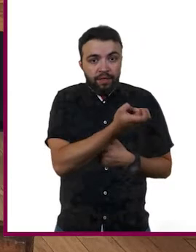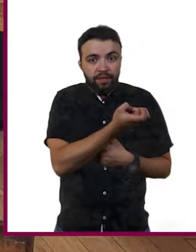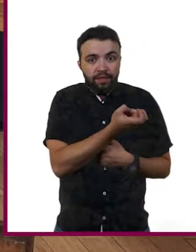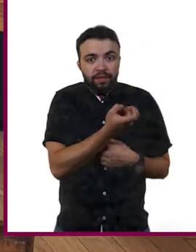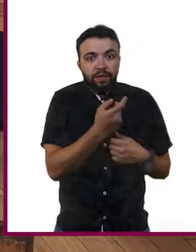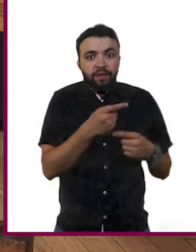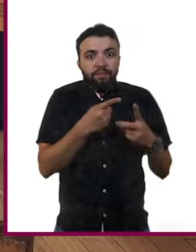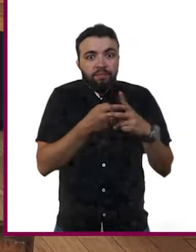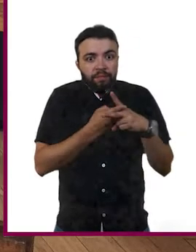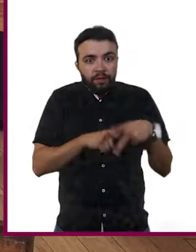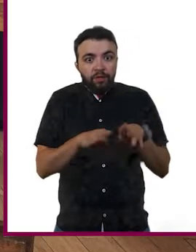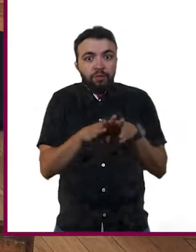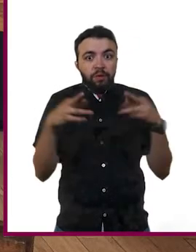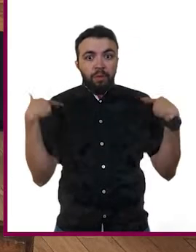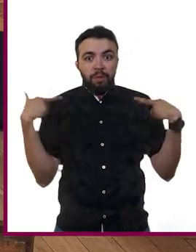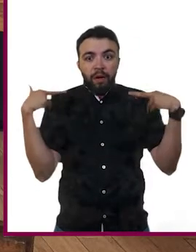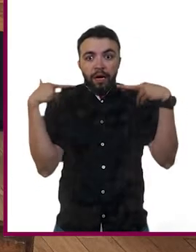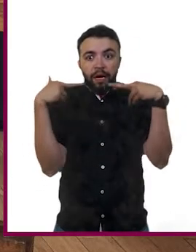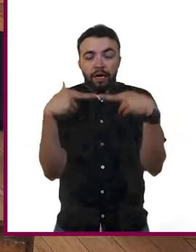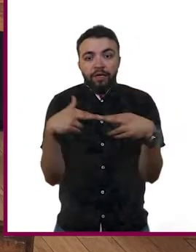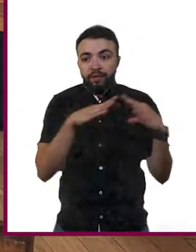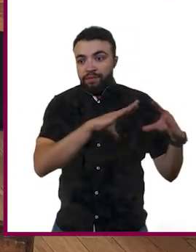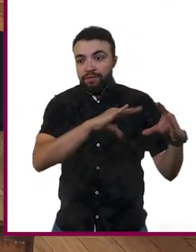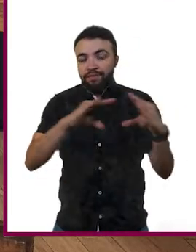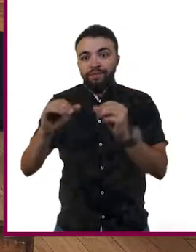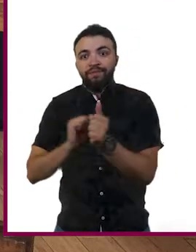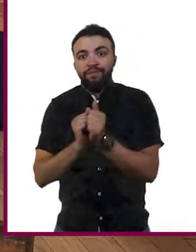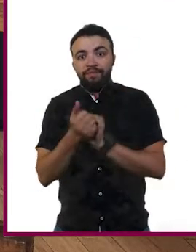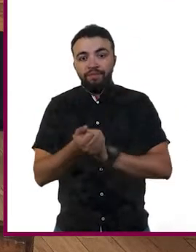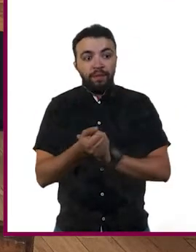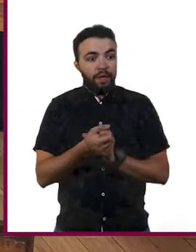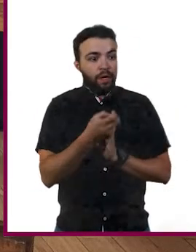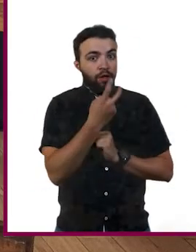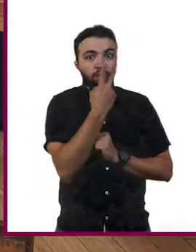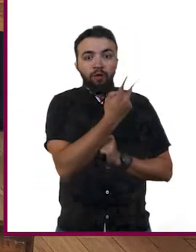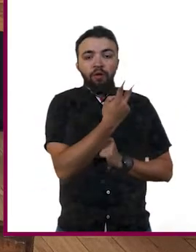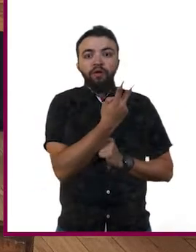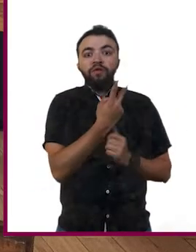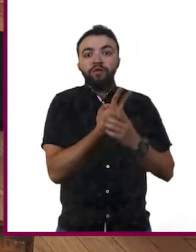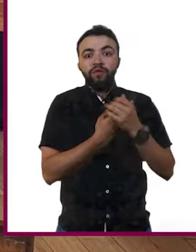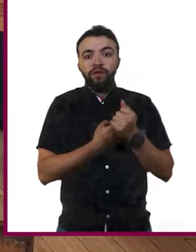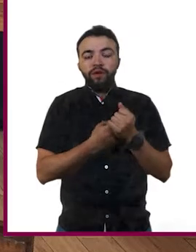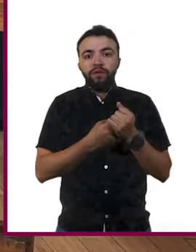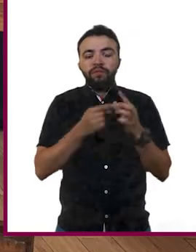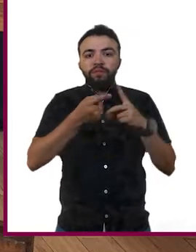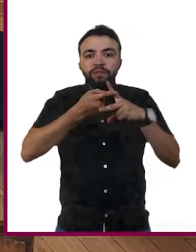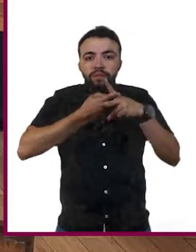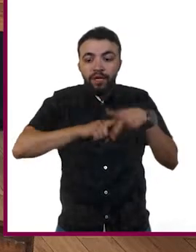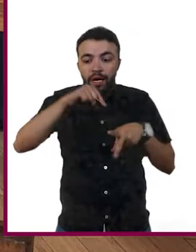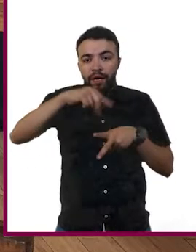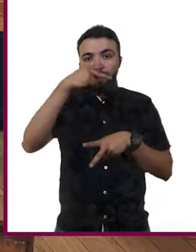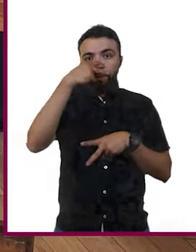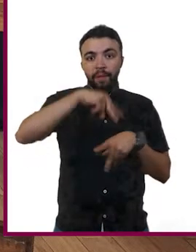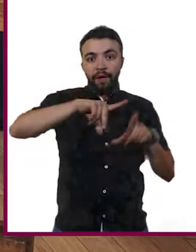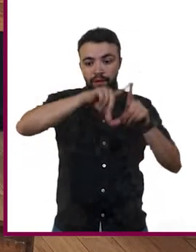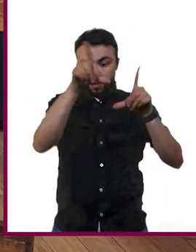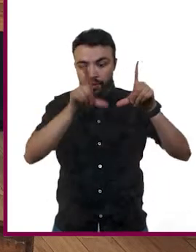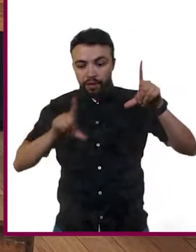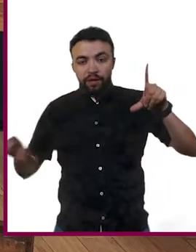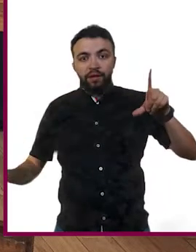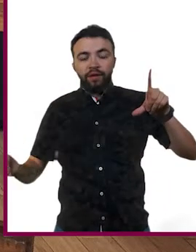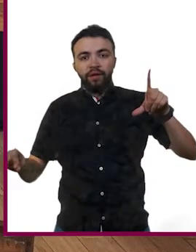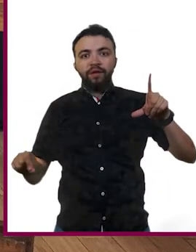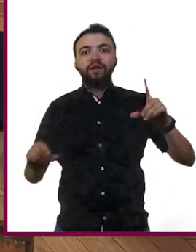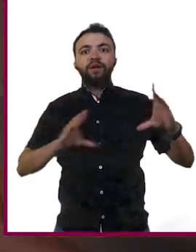pareja, sin proponérselo, fue precursora de varias generaciones de clavecinistas y también constructores de este instrumento